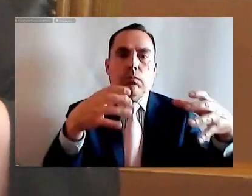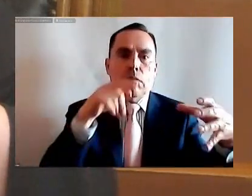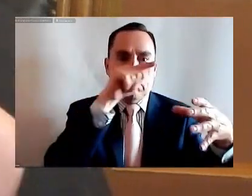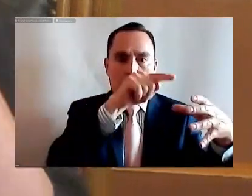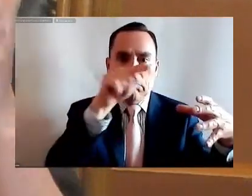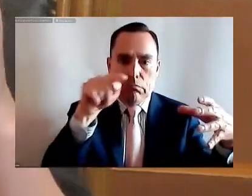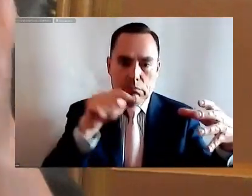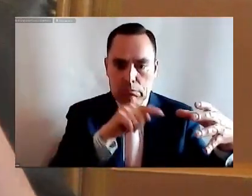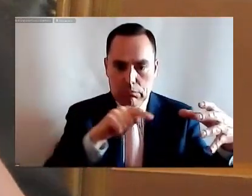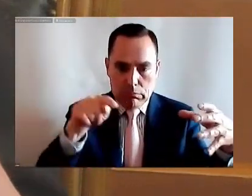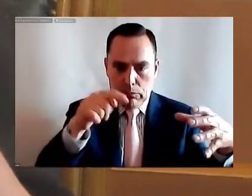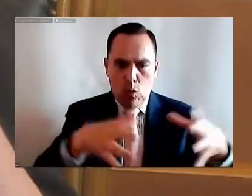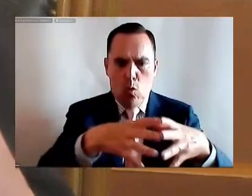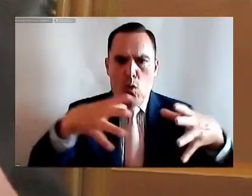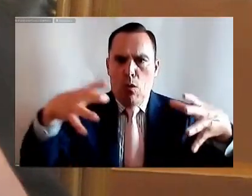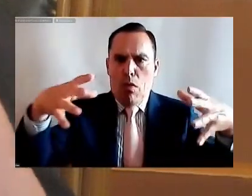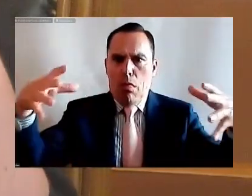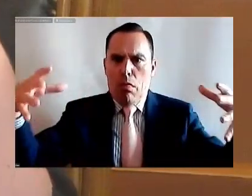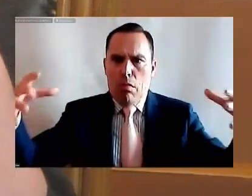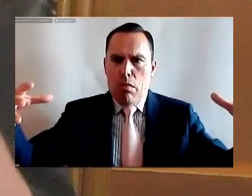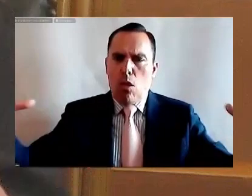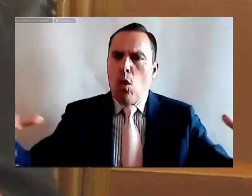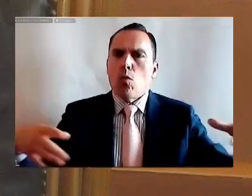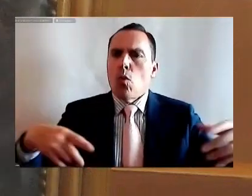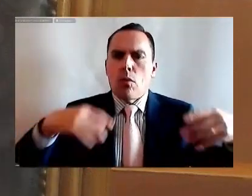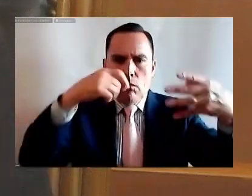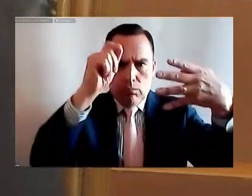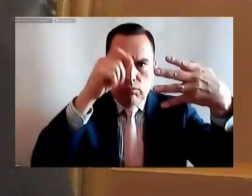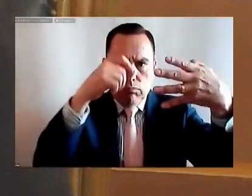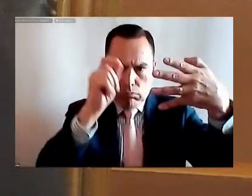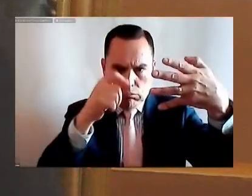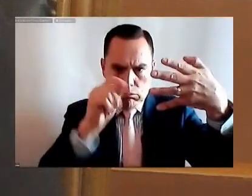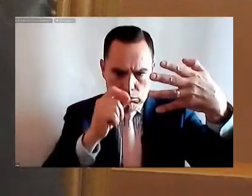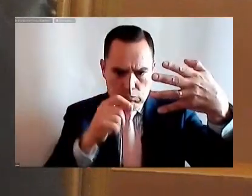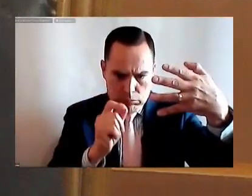un grupo muy grande de conductas que no todas tienen